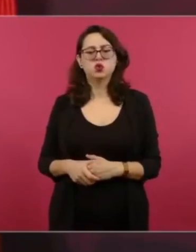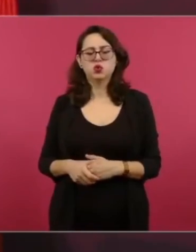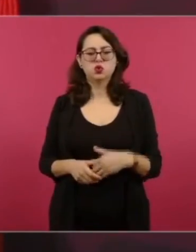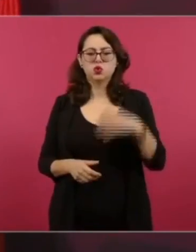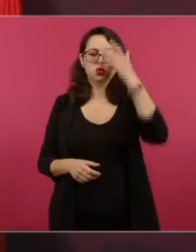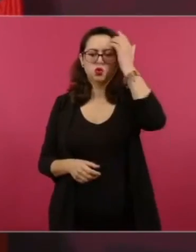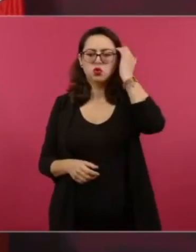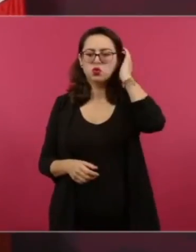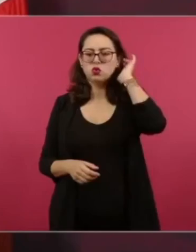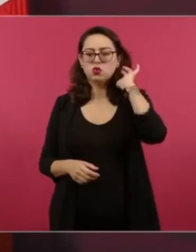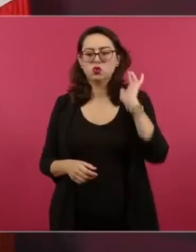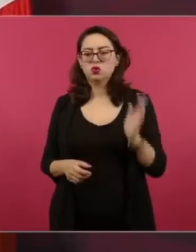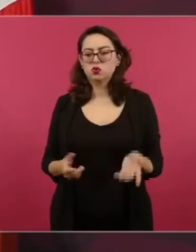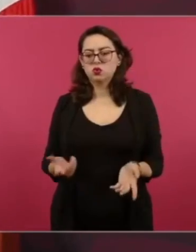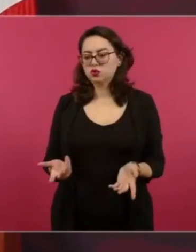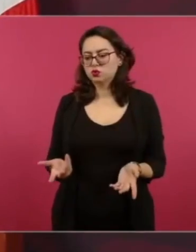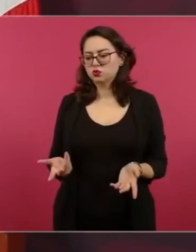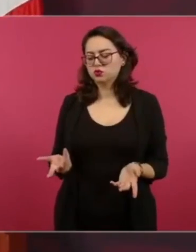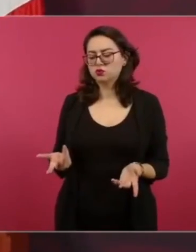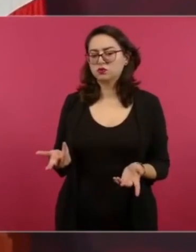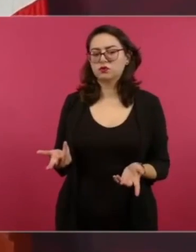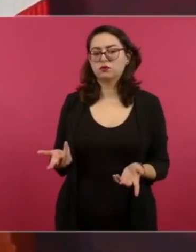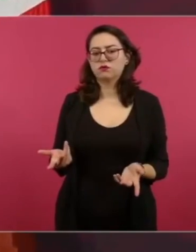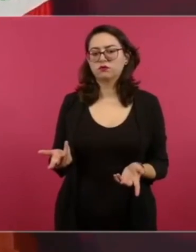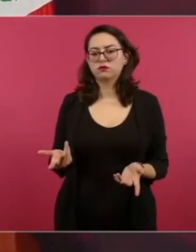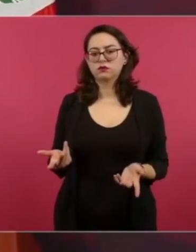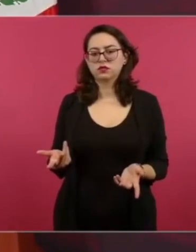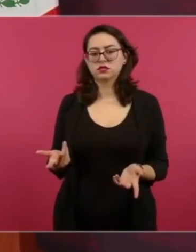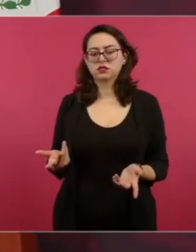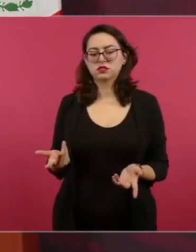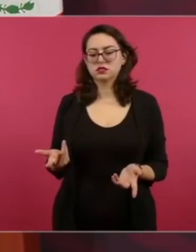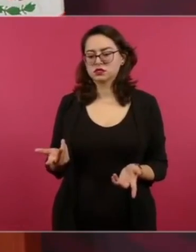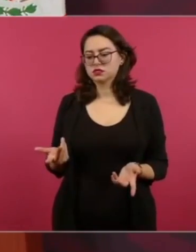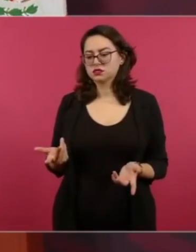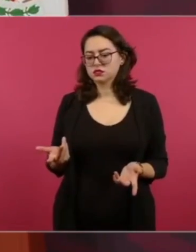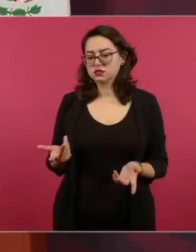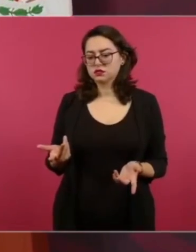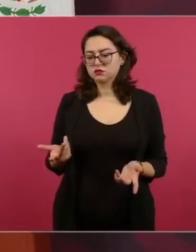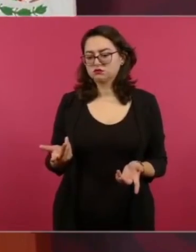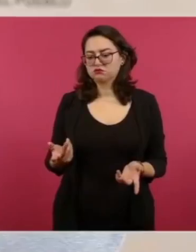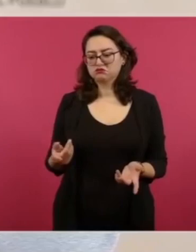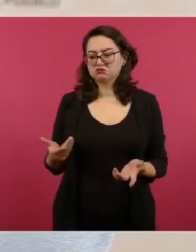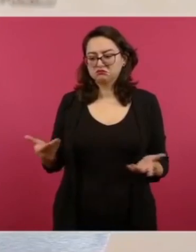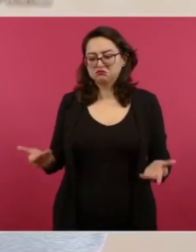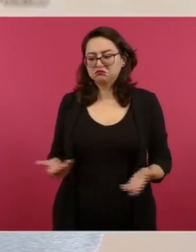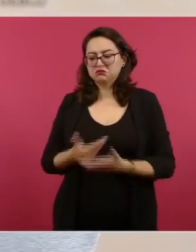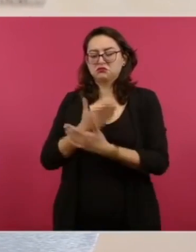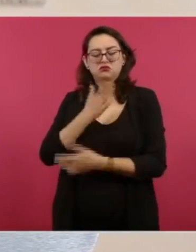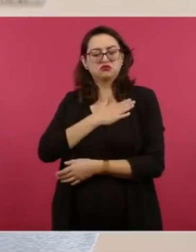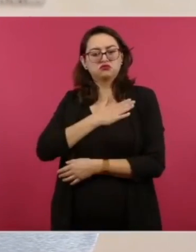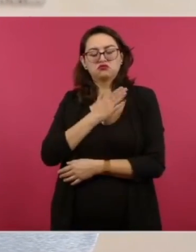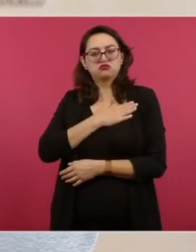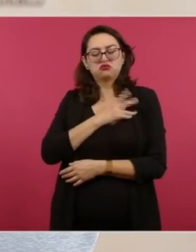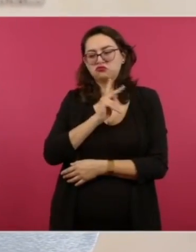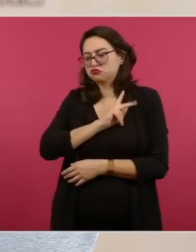que hay personas que nacen con la maldad. Yo sostengo que no, que